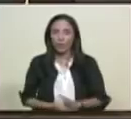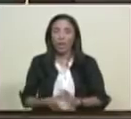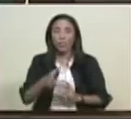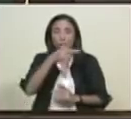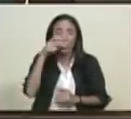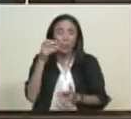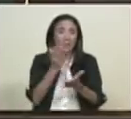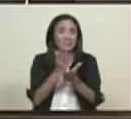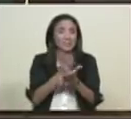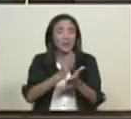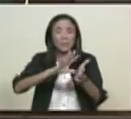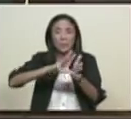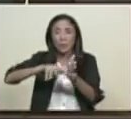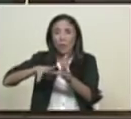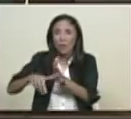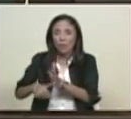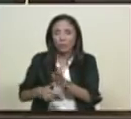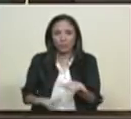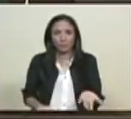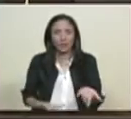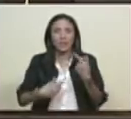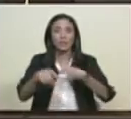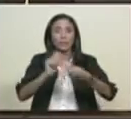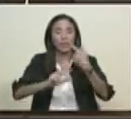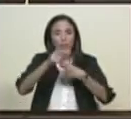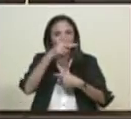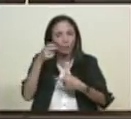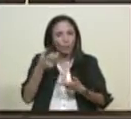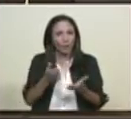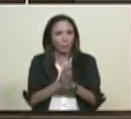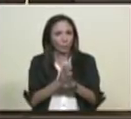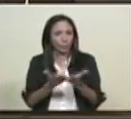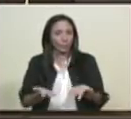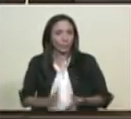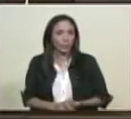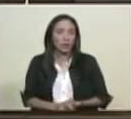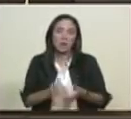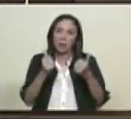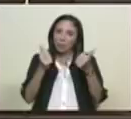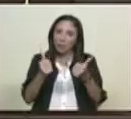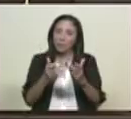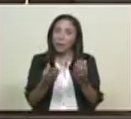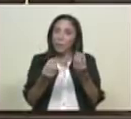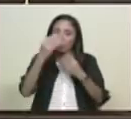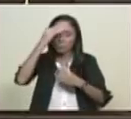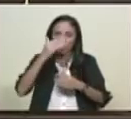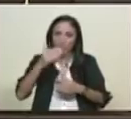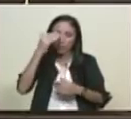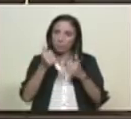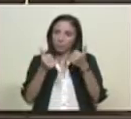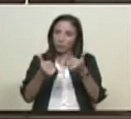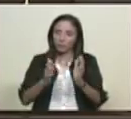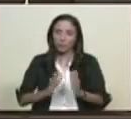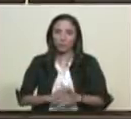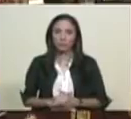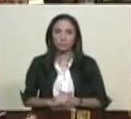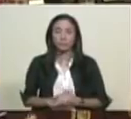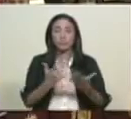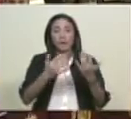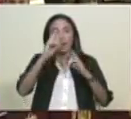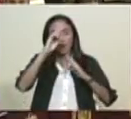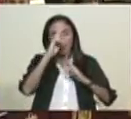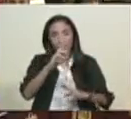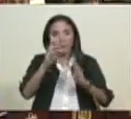drogas. Muy bien. Ahora, ¿qué nos corresponde? Bueno, respetar sus